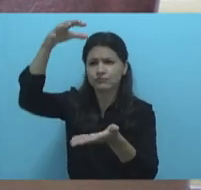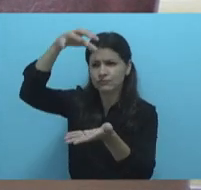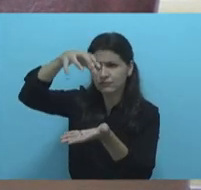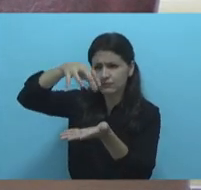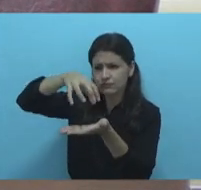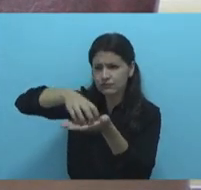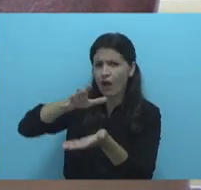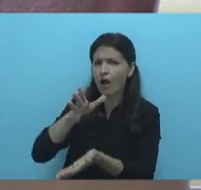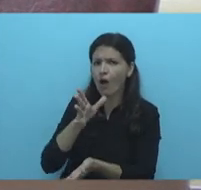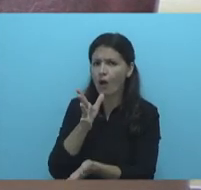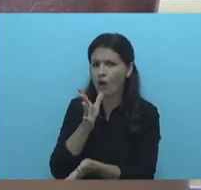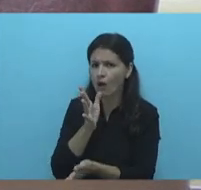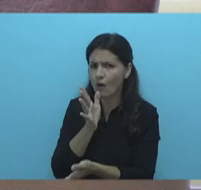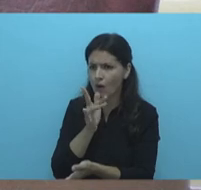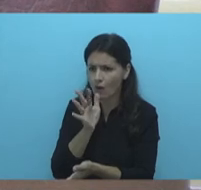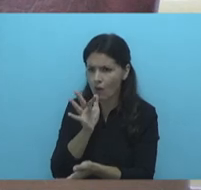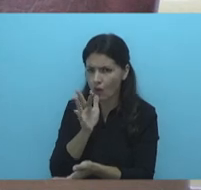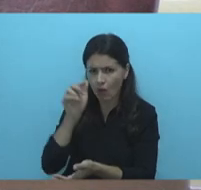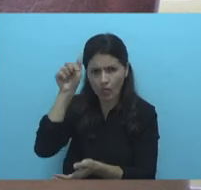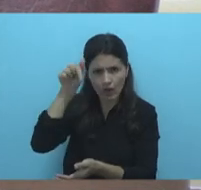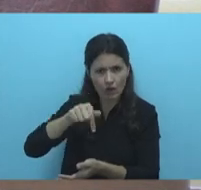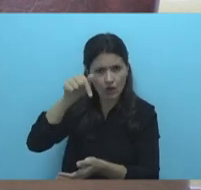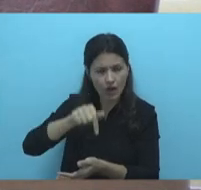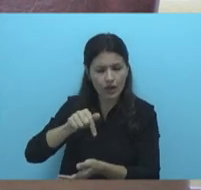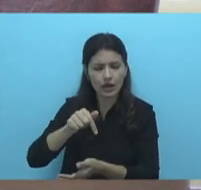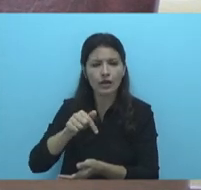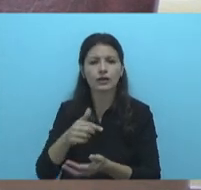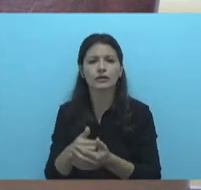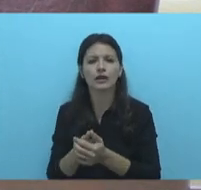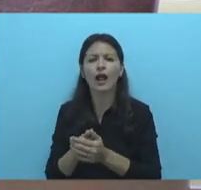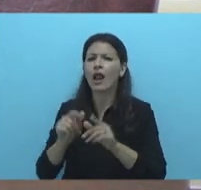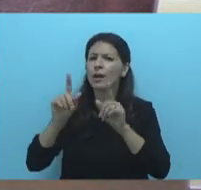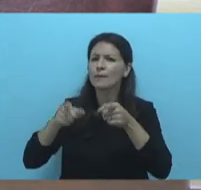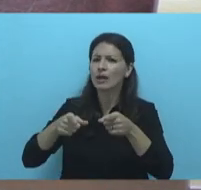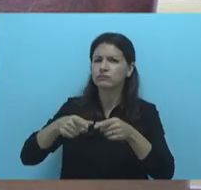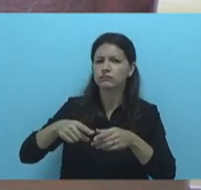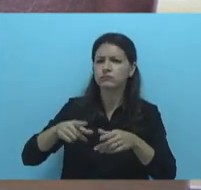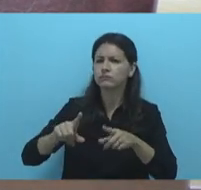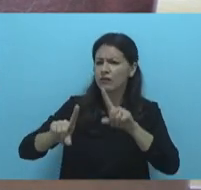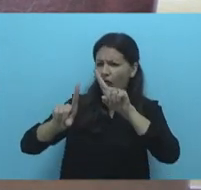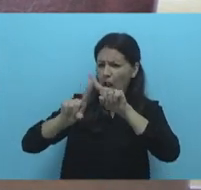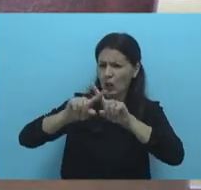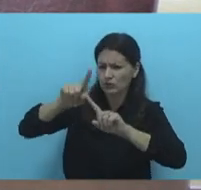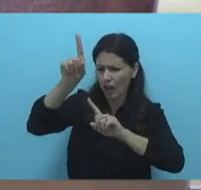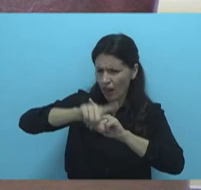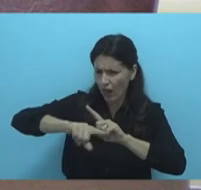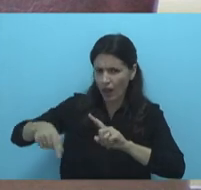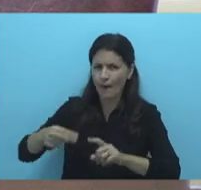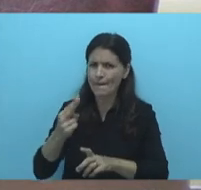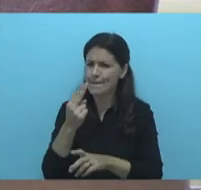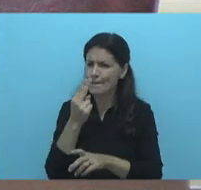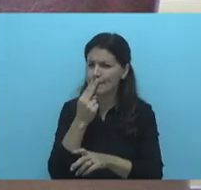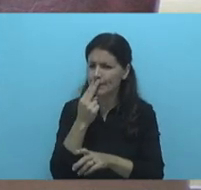importantes de la cultura israelita, de la cultura hebrea aquí en la ciudad de Santa Fe, se pintaron esvásticas en el